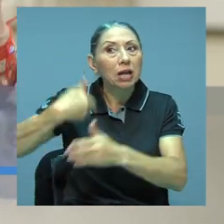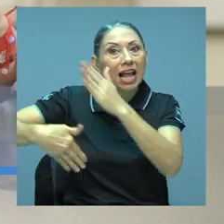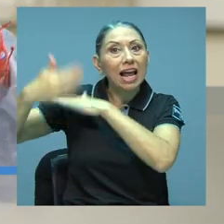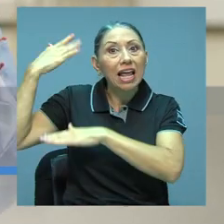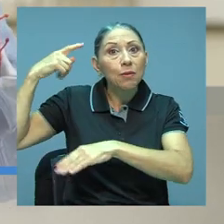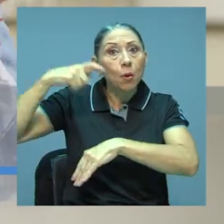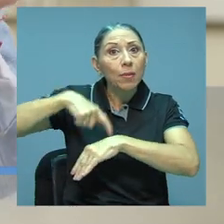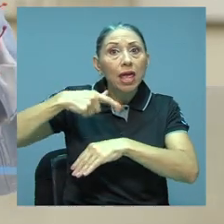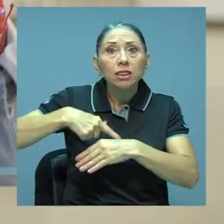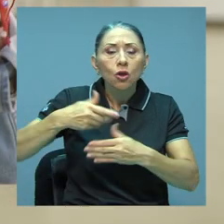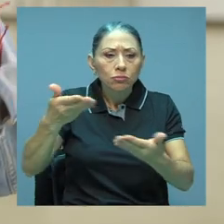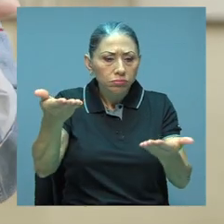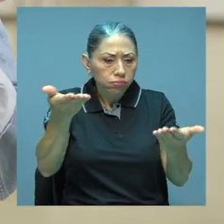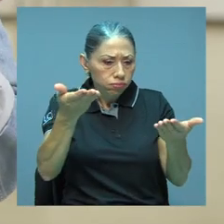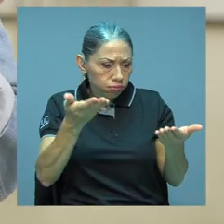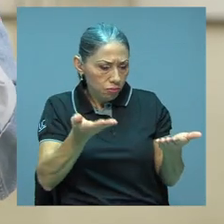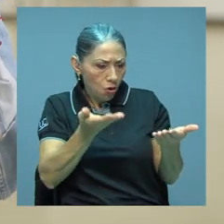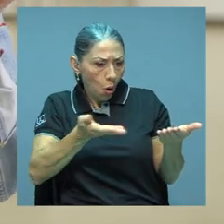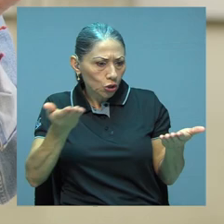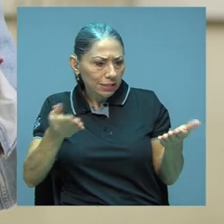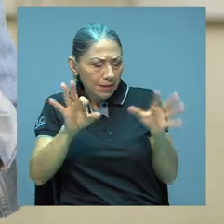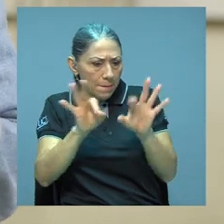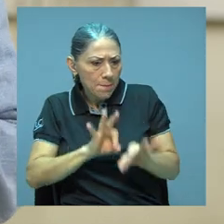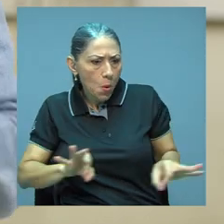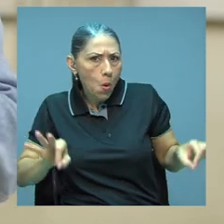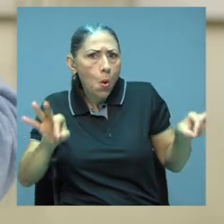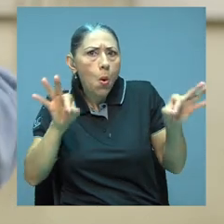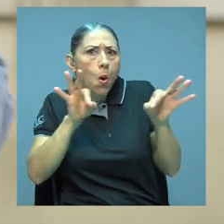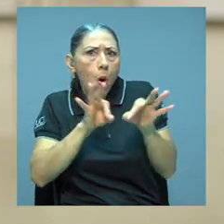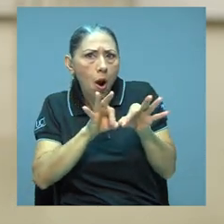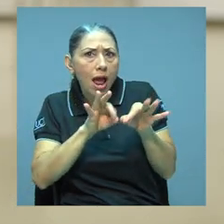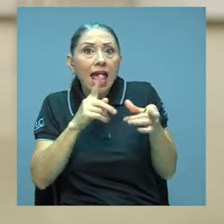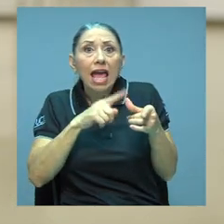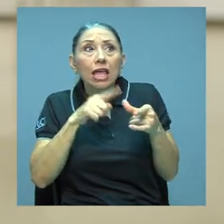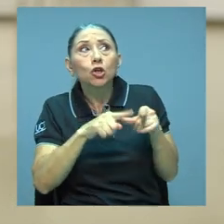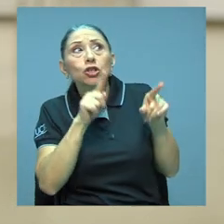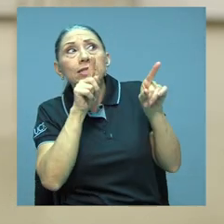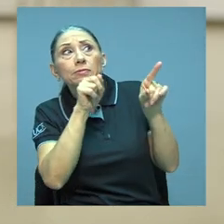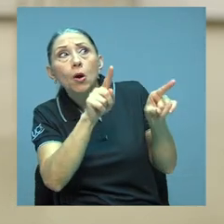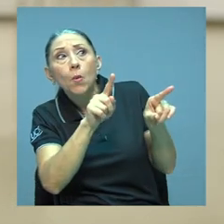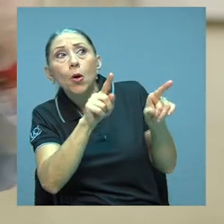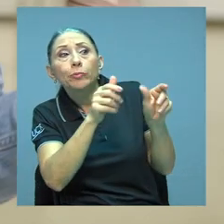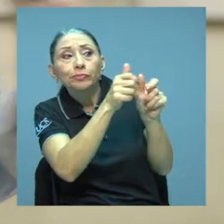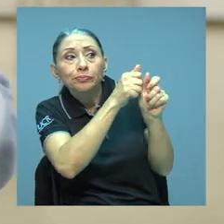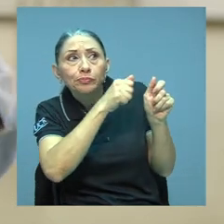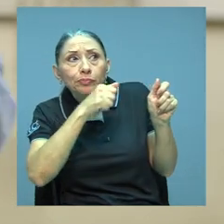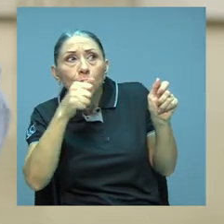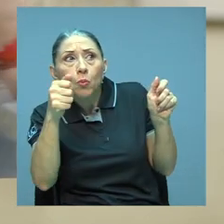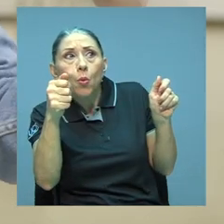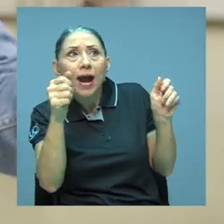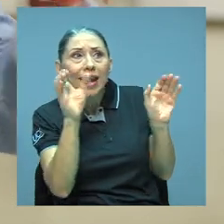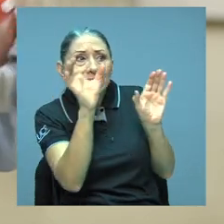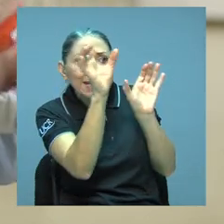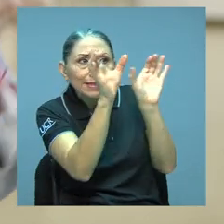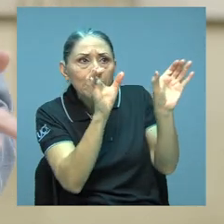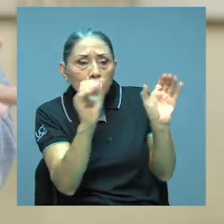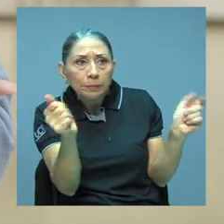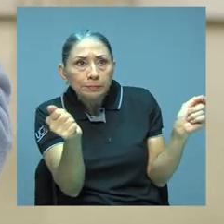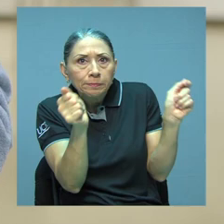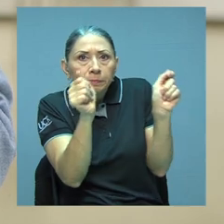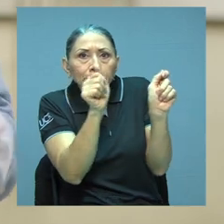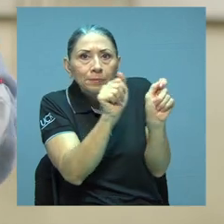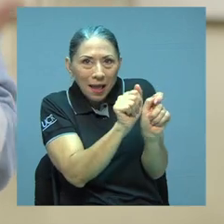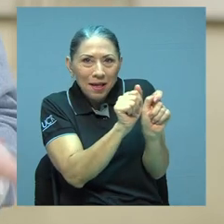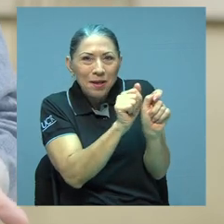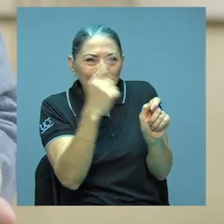a recibir cuestiones que se consideraban de valor, se pusieron en alguna urna con tapas, con puertas de vidrio, una cosa